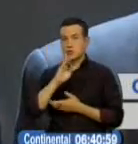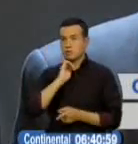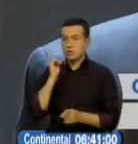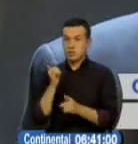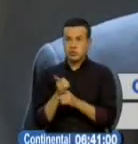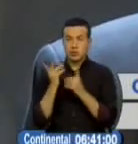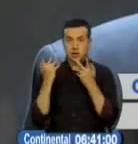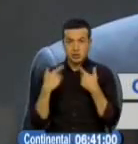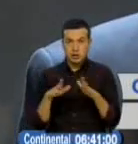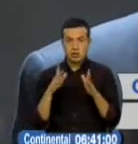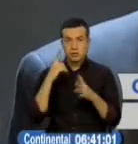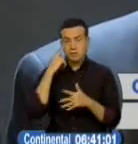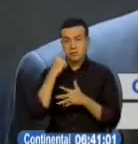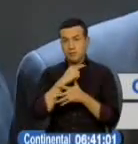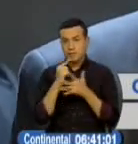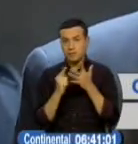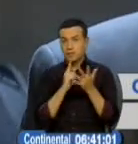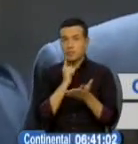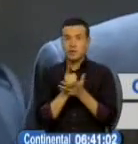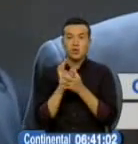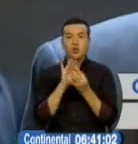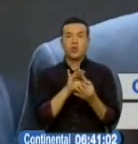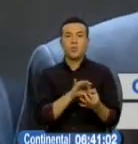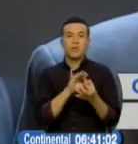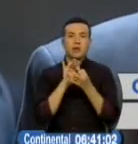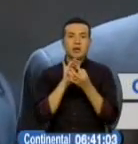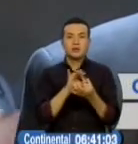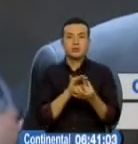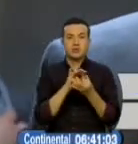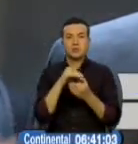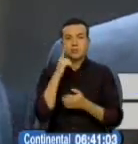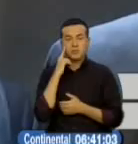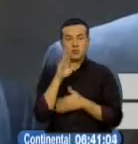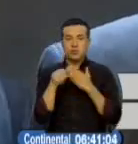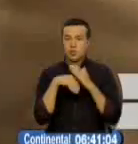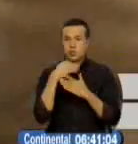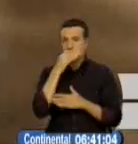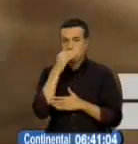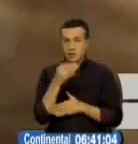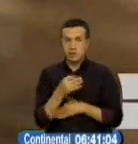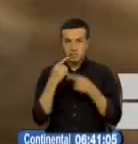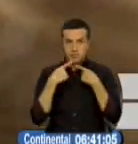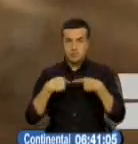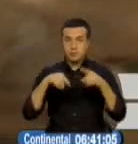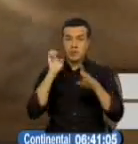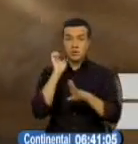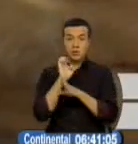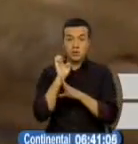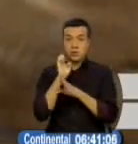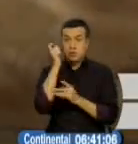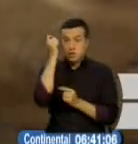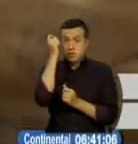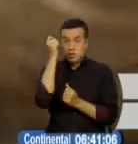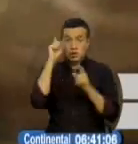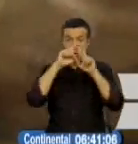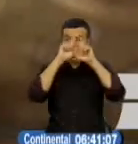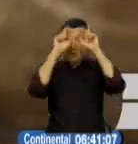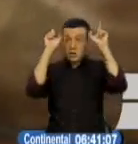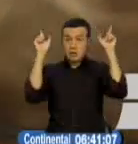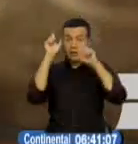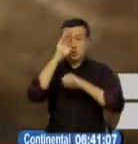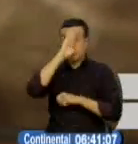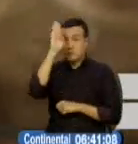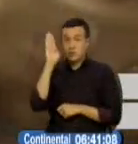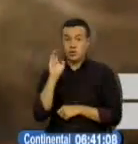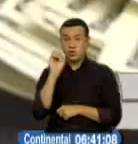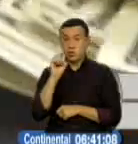a establecer algunos mecanismos justamente de cooperación para que se conozca absolutamente toda la verdad. Solo en Ecuador el dinero que habría destinado Odebrecht para los supuestos actos